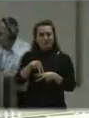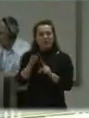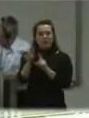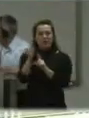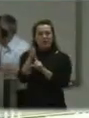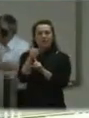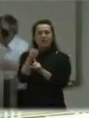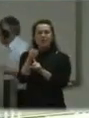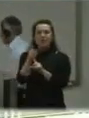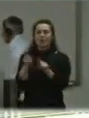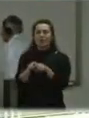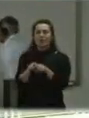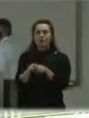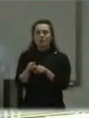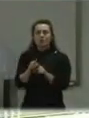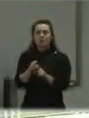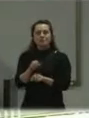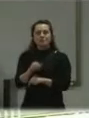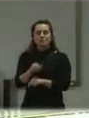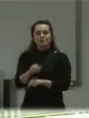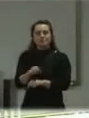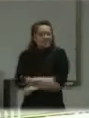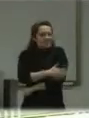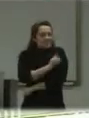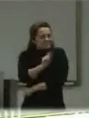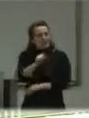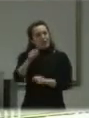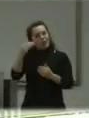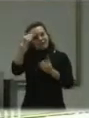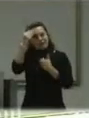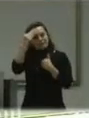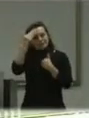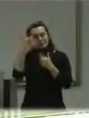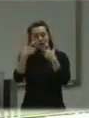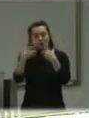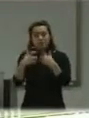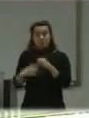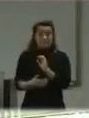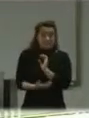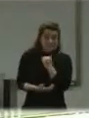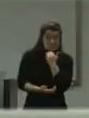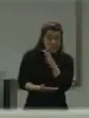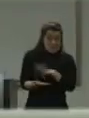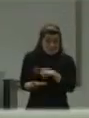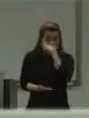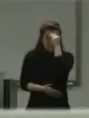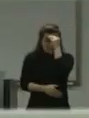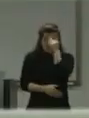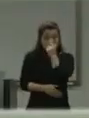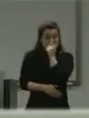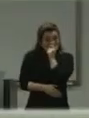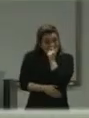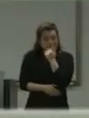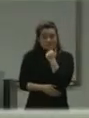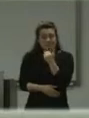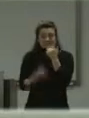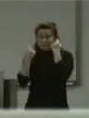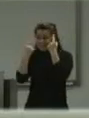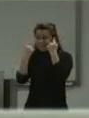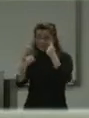sensible no O sea con una conciencia mayor porque había temor de si sí aprenderían desde sí Sería posible que ellos